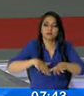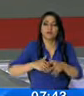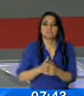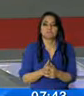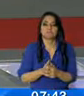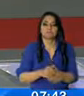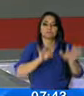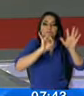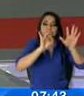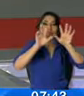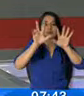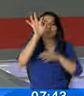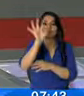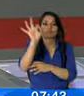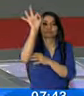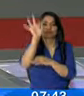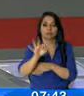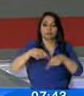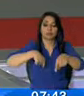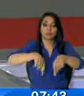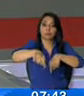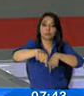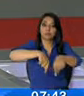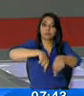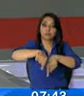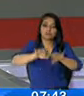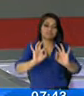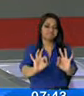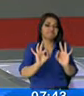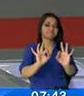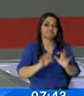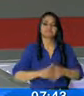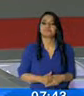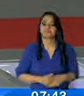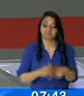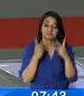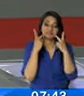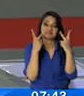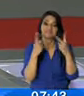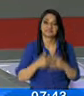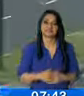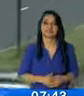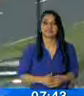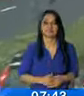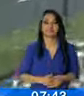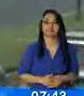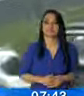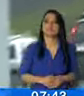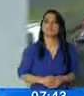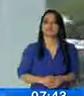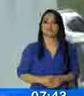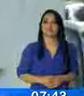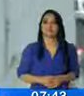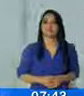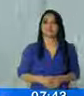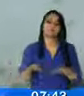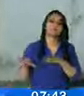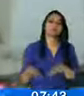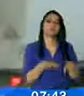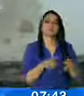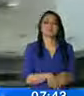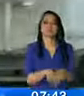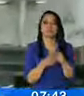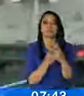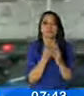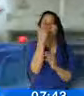el 7% de la red Vial se encuentra en muy buen estado veamos el operativo inicia desde las